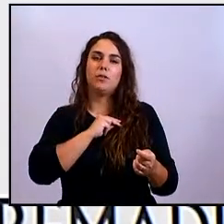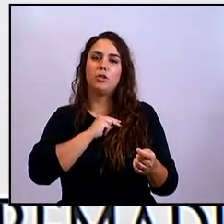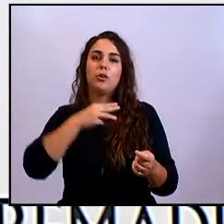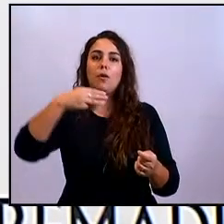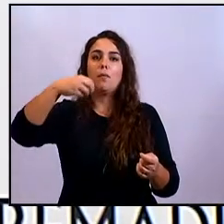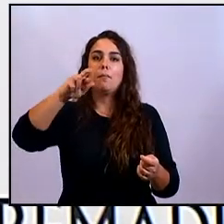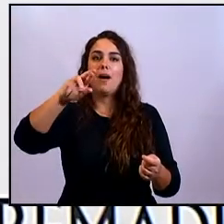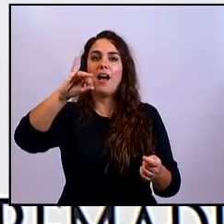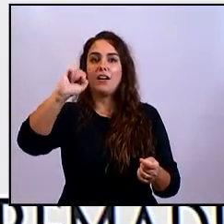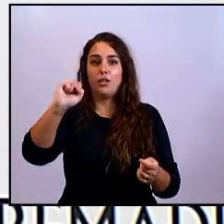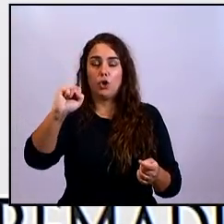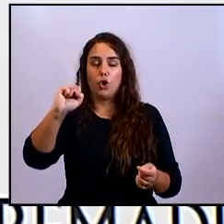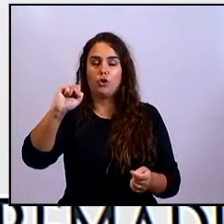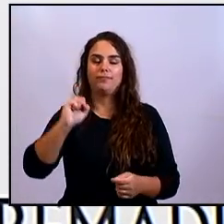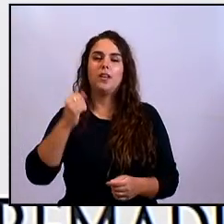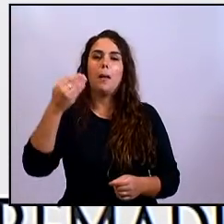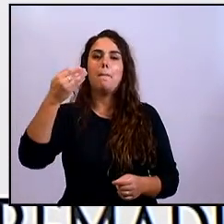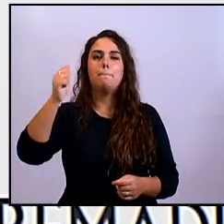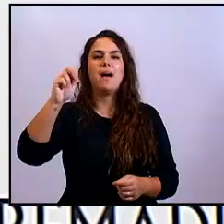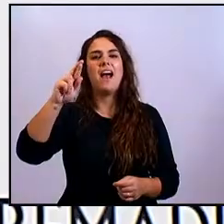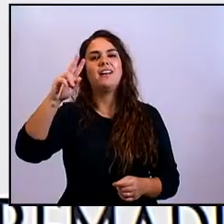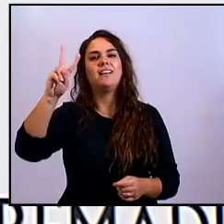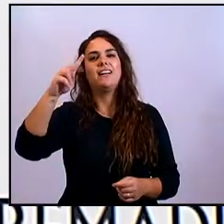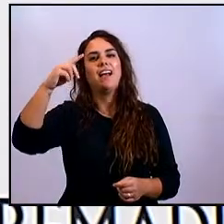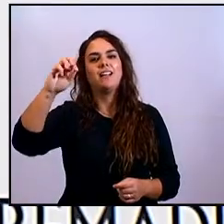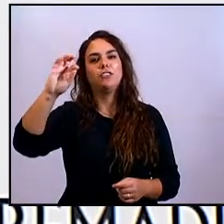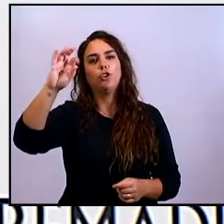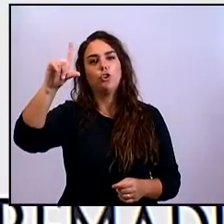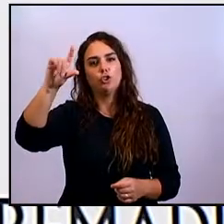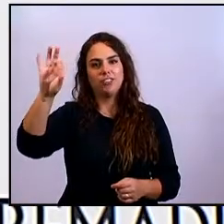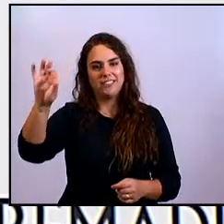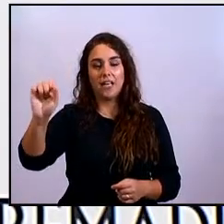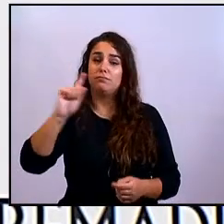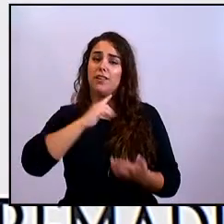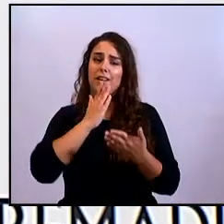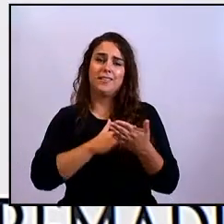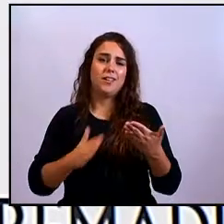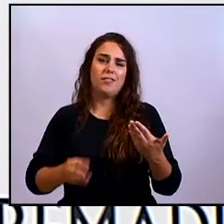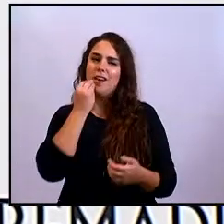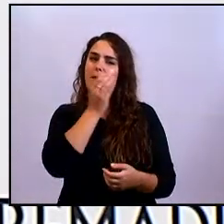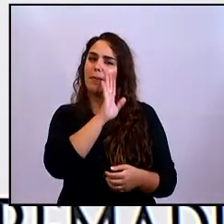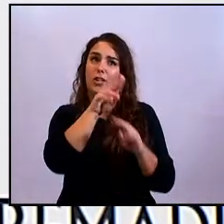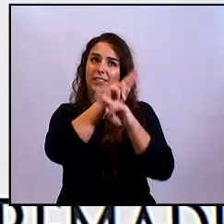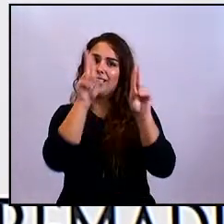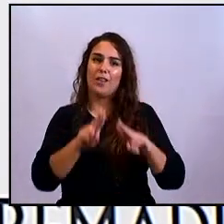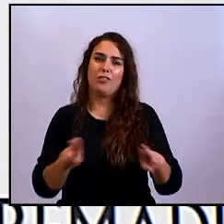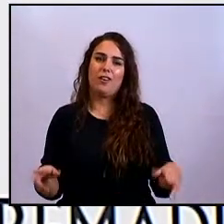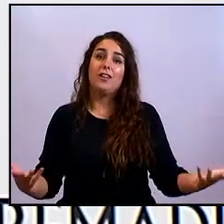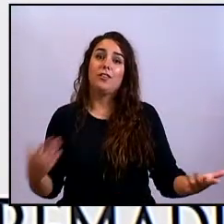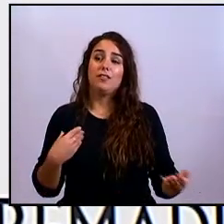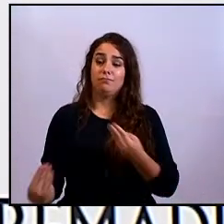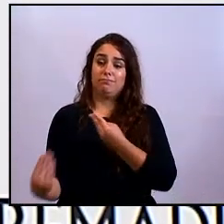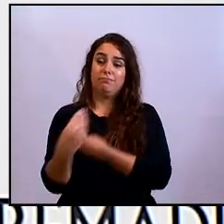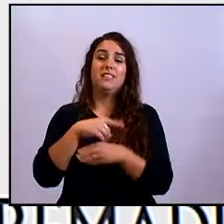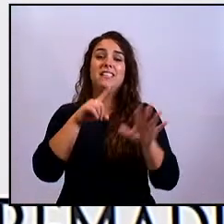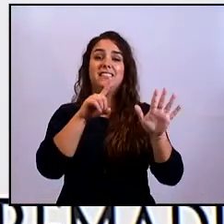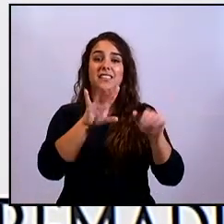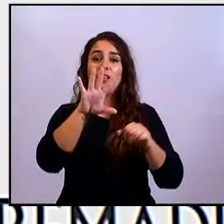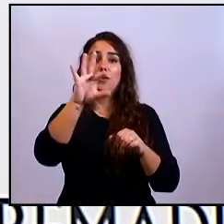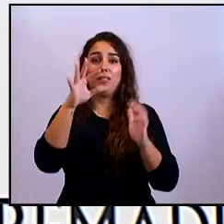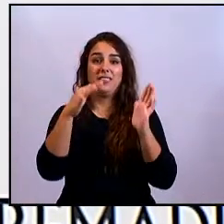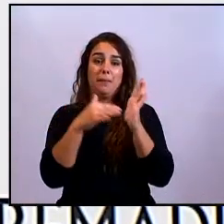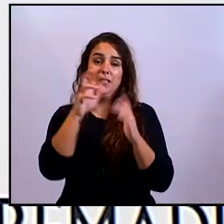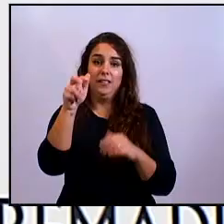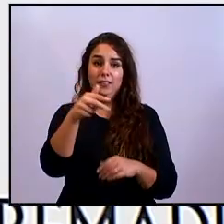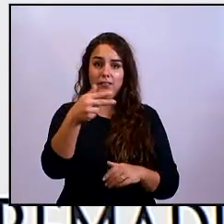Vargas Llosa. Se trata de un exponente de la mejor literatura internacional y va a contar con una inversión de 650.000